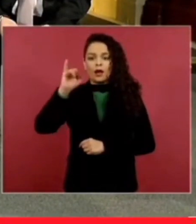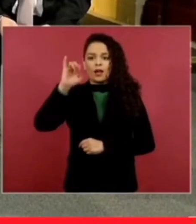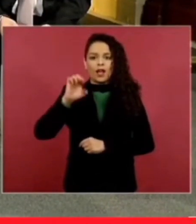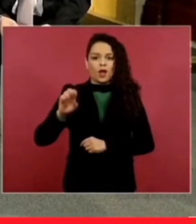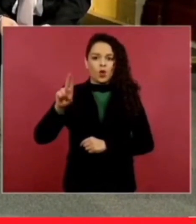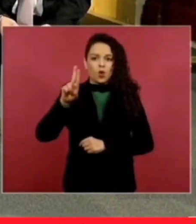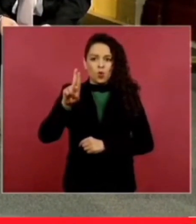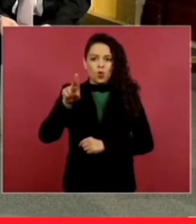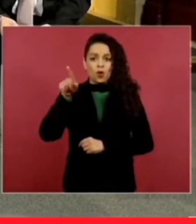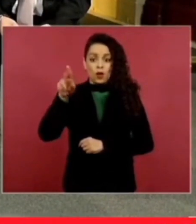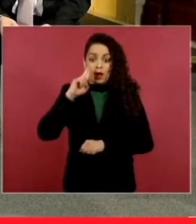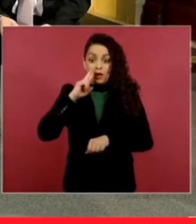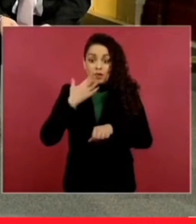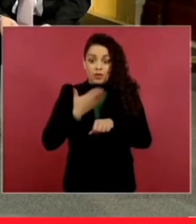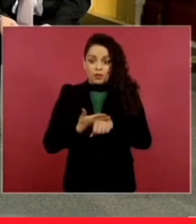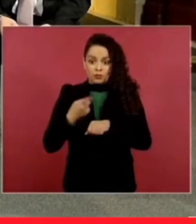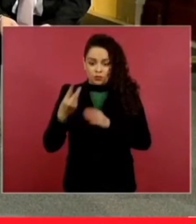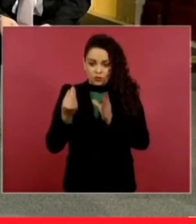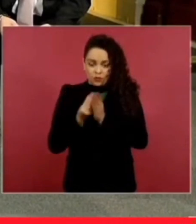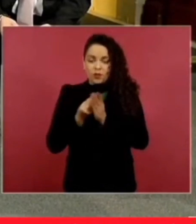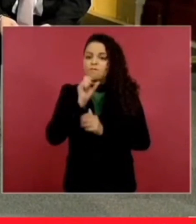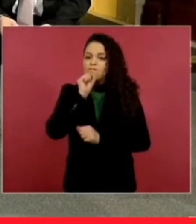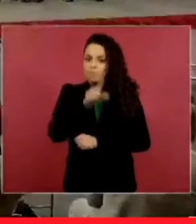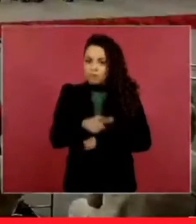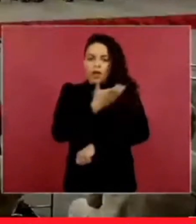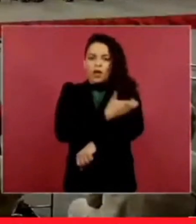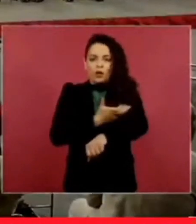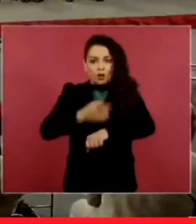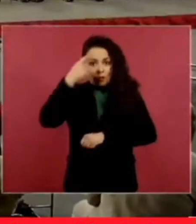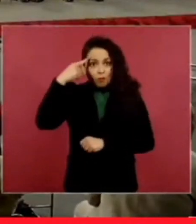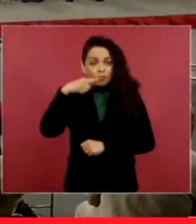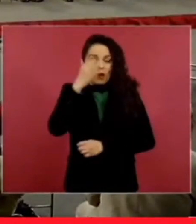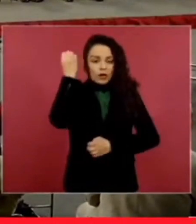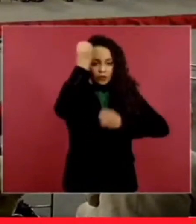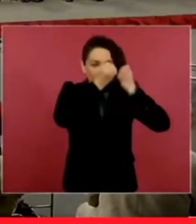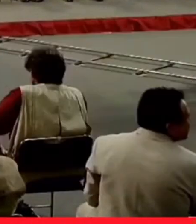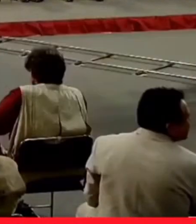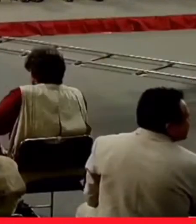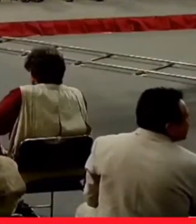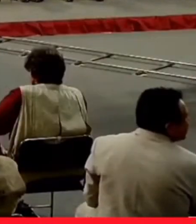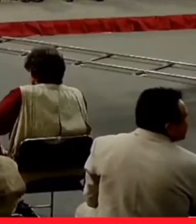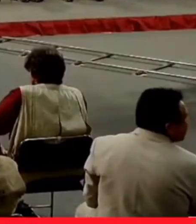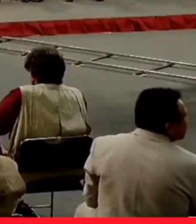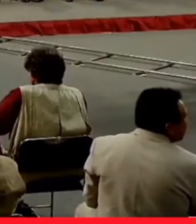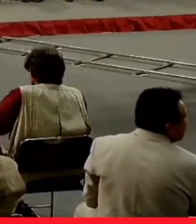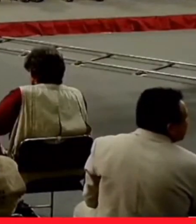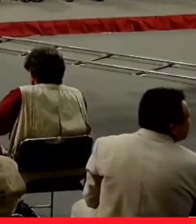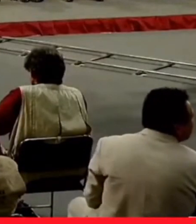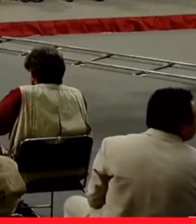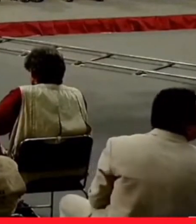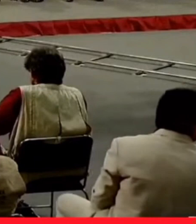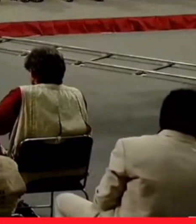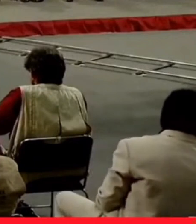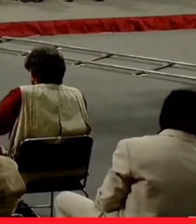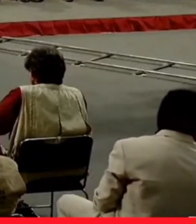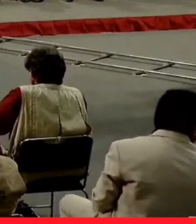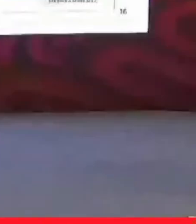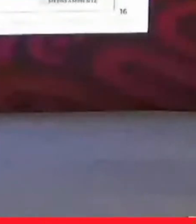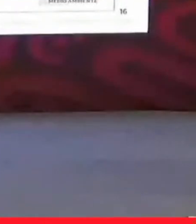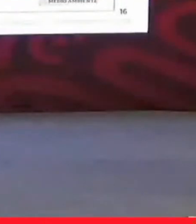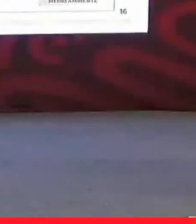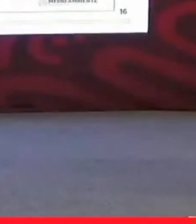nos apoyó directamente en territorio en estos muestreos. Ellos, en este caso, comparto y comento,